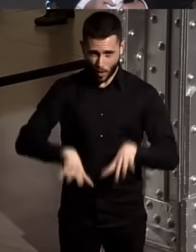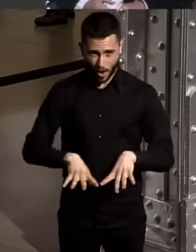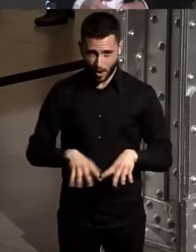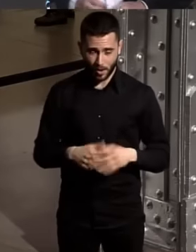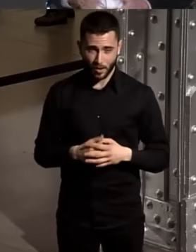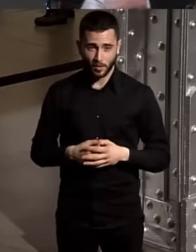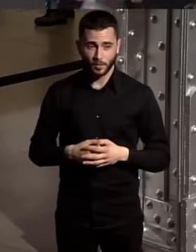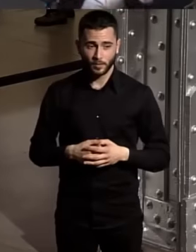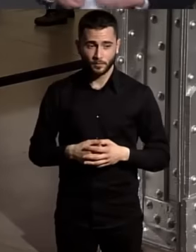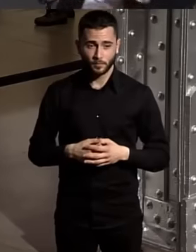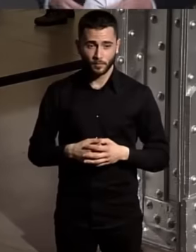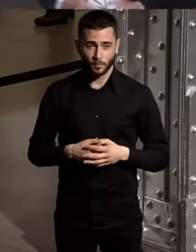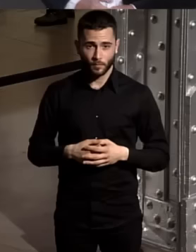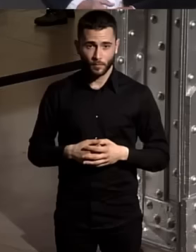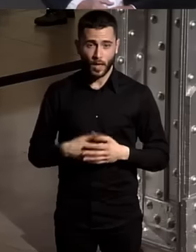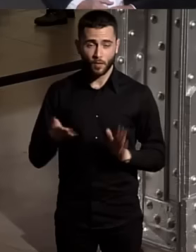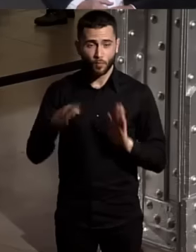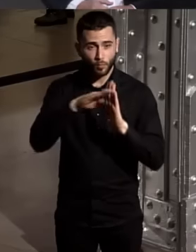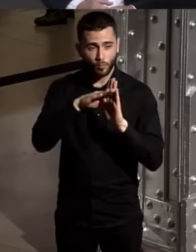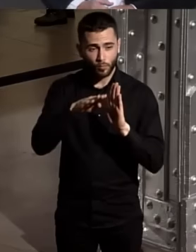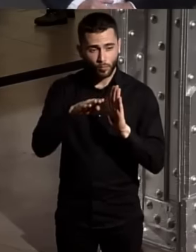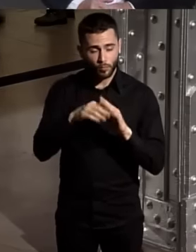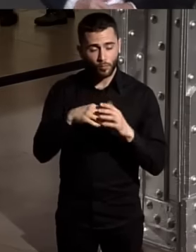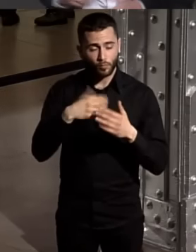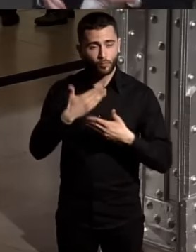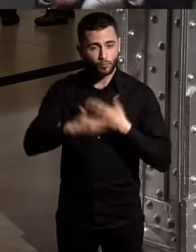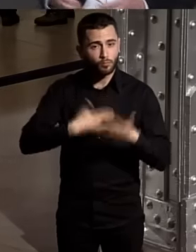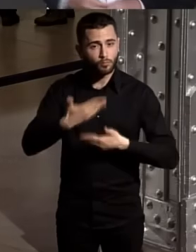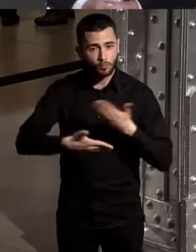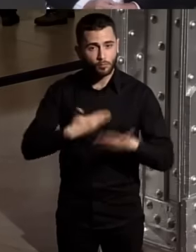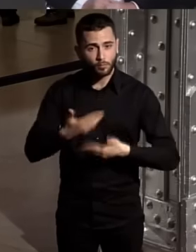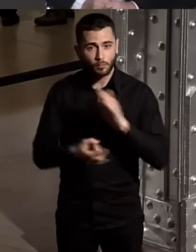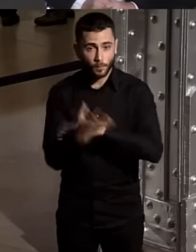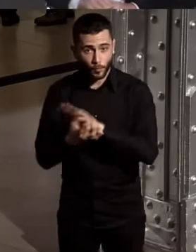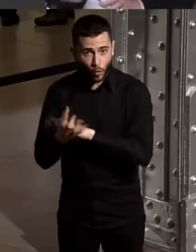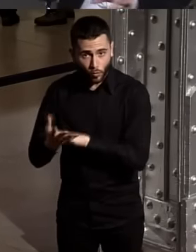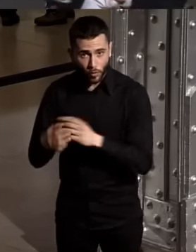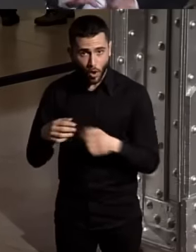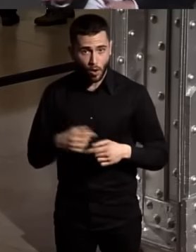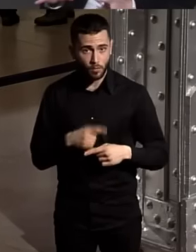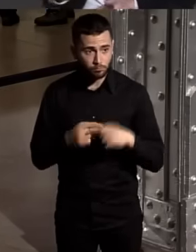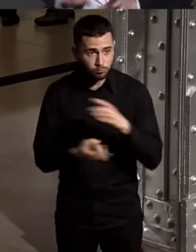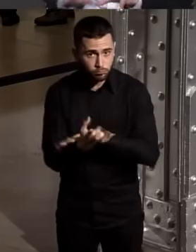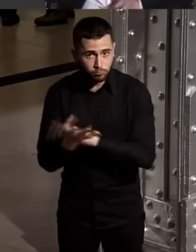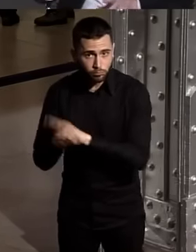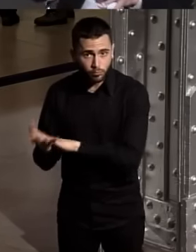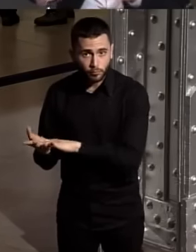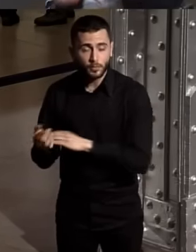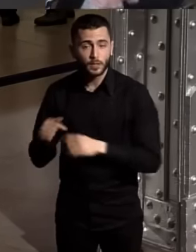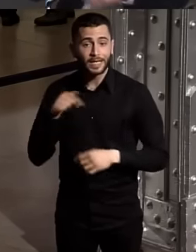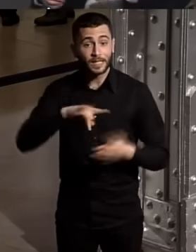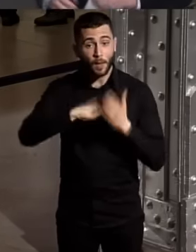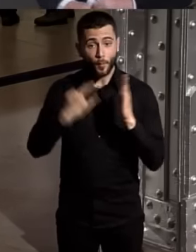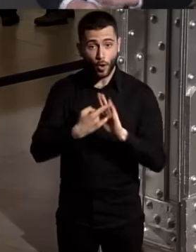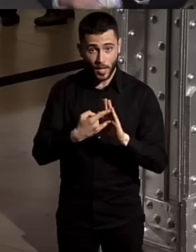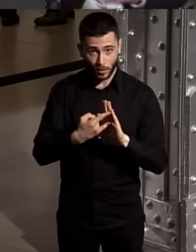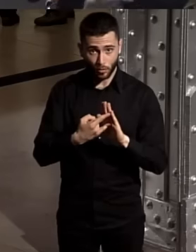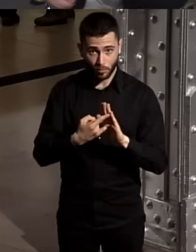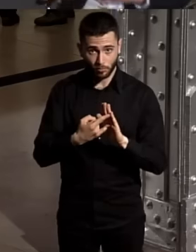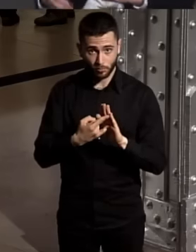solamente ser forman parte hay un programa de reproducción recuperación de la especie es decir que este proyecto aparte de